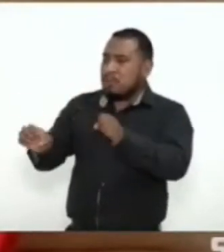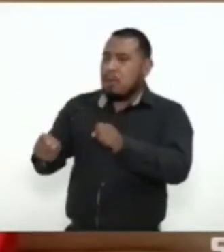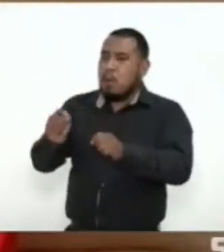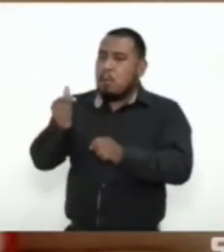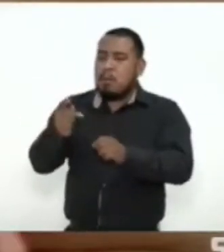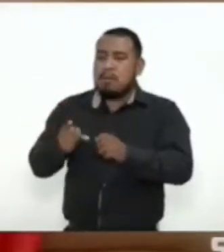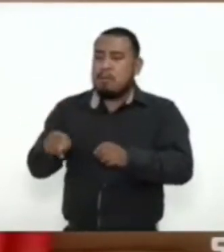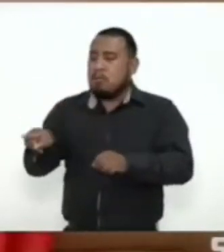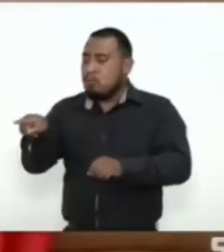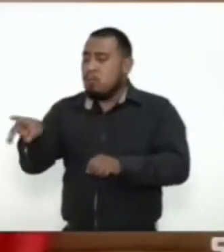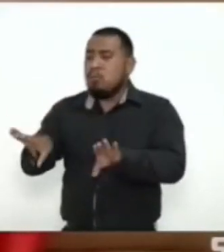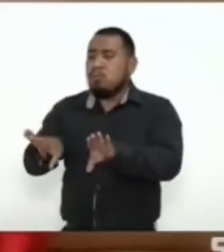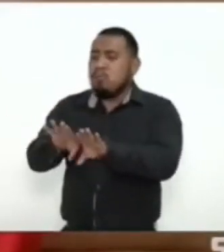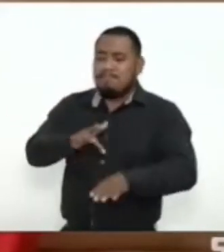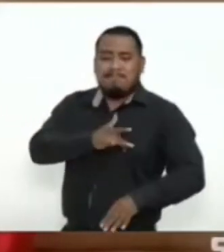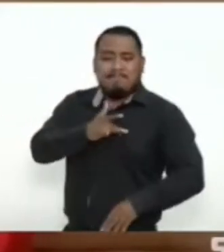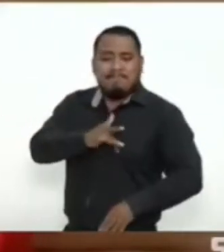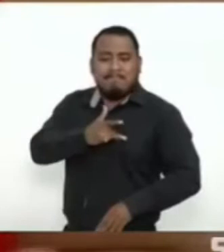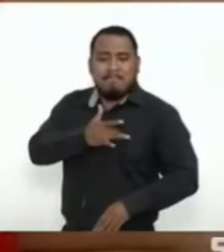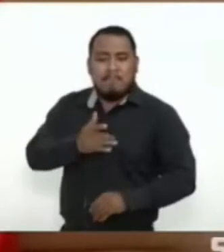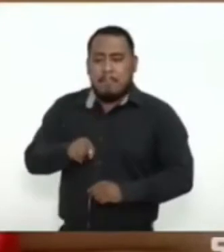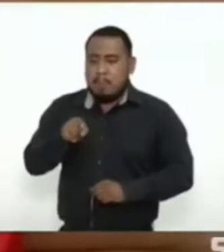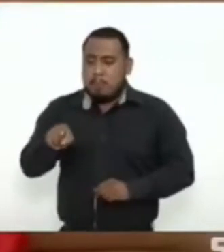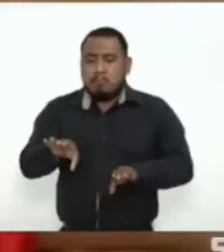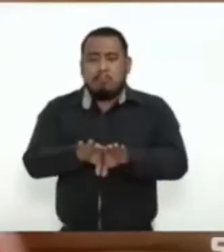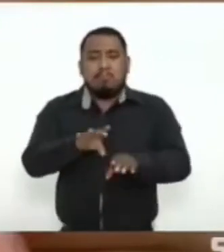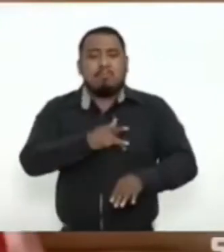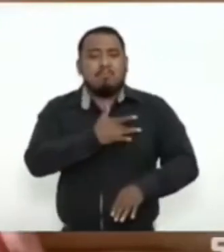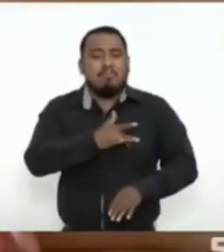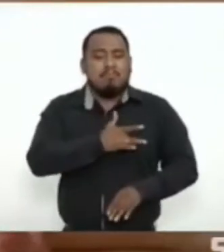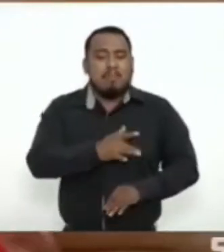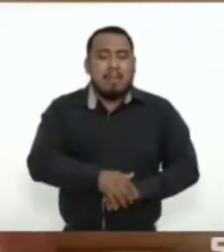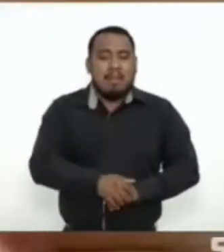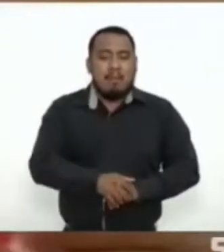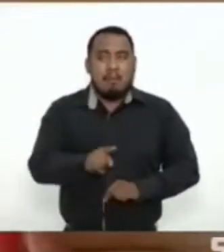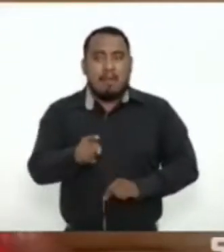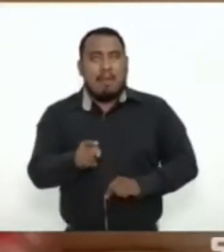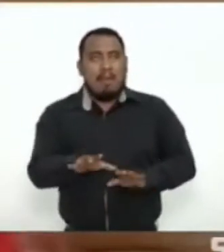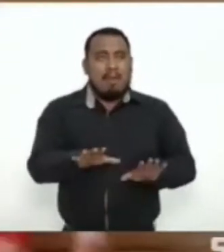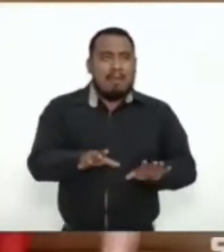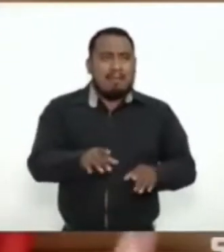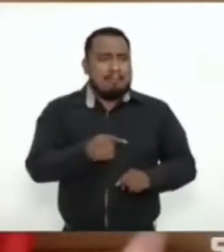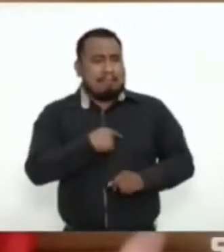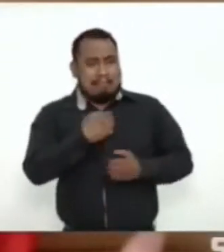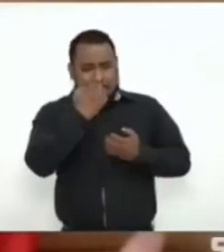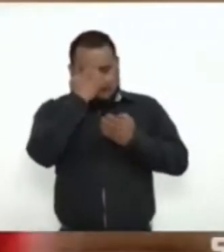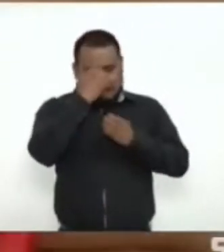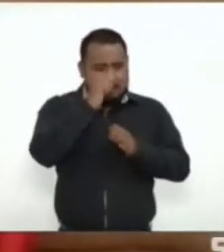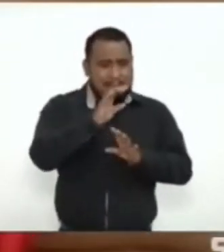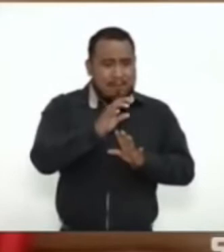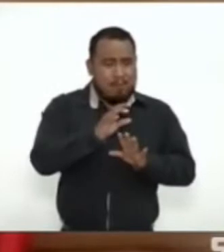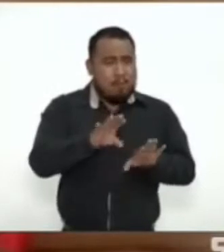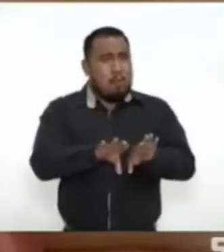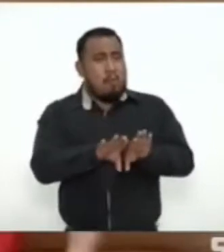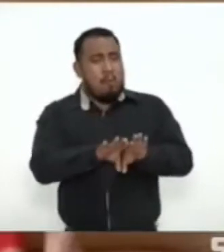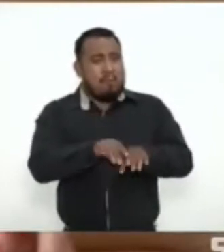decimos cómo te sientes. Y cuando decimos cómo te sientes, es una sensación como extraña, ¿no?